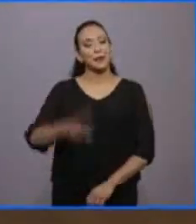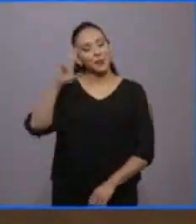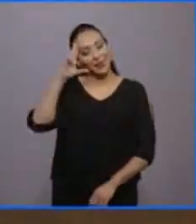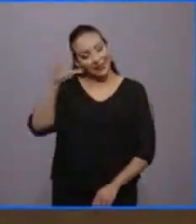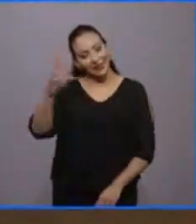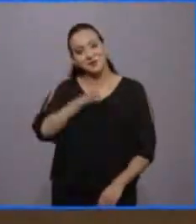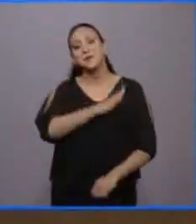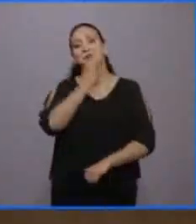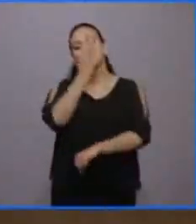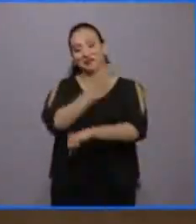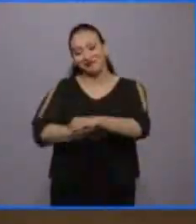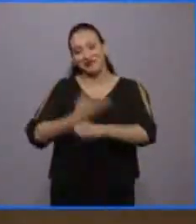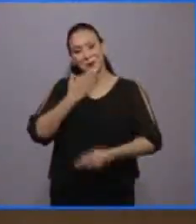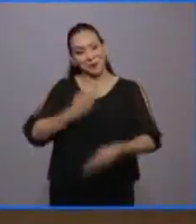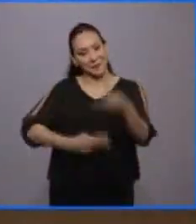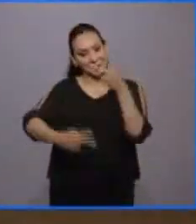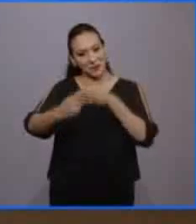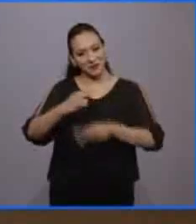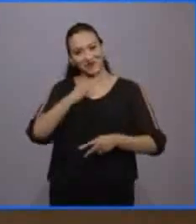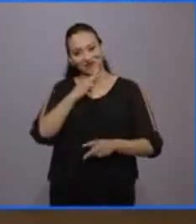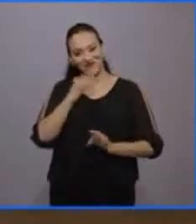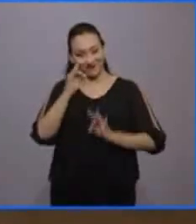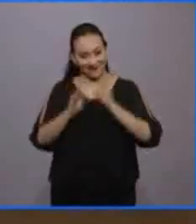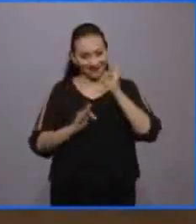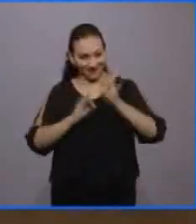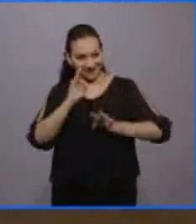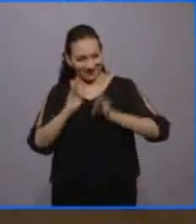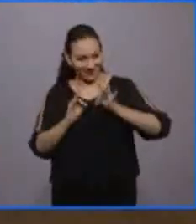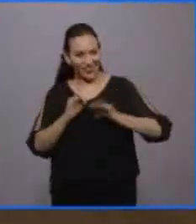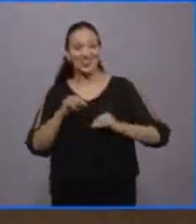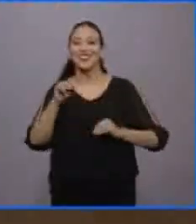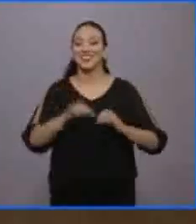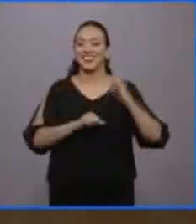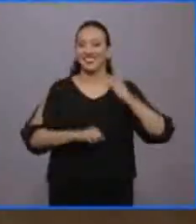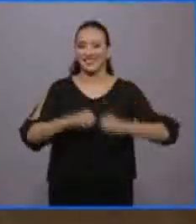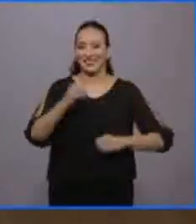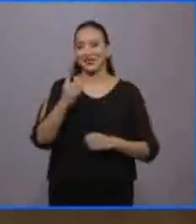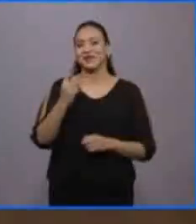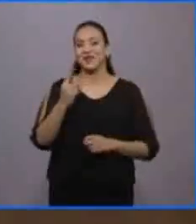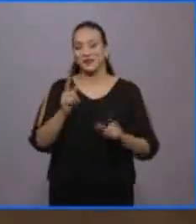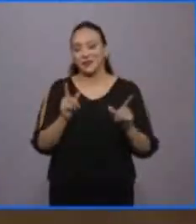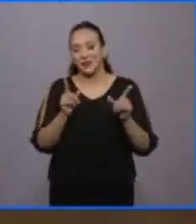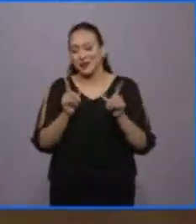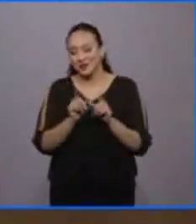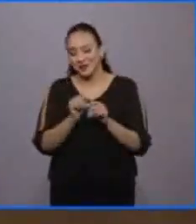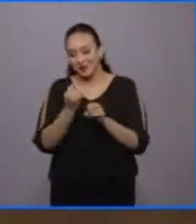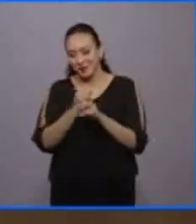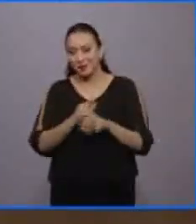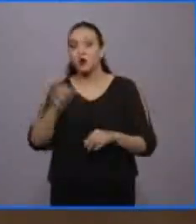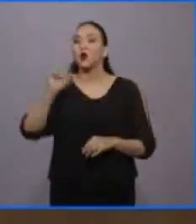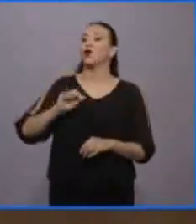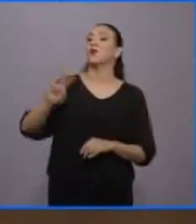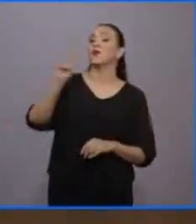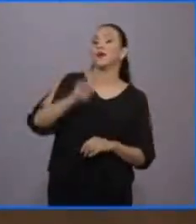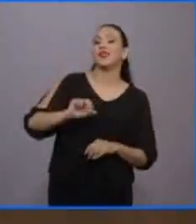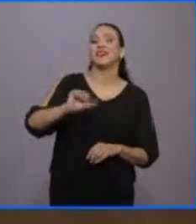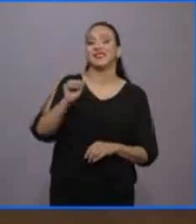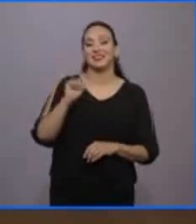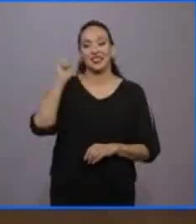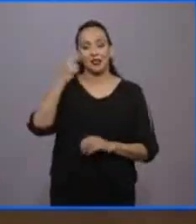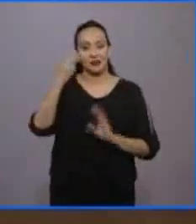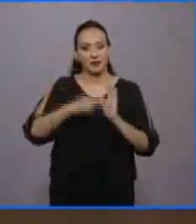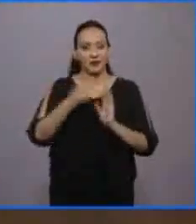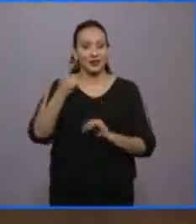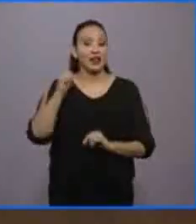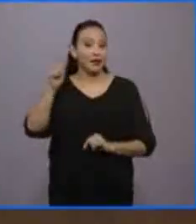tal? Muy buenas tardes. Les damos la más cordial bienvenida a este espacio de noticias corto e informativo, hoy que es viernes 11 de abril de 2025.